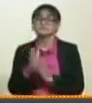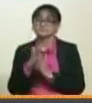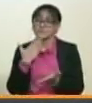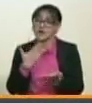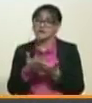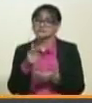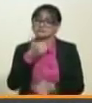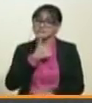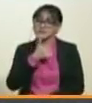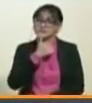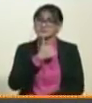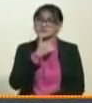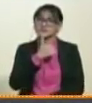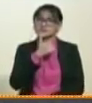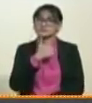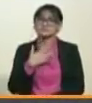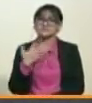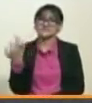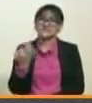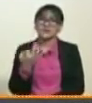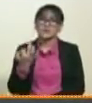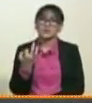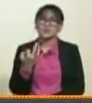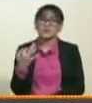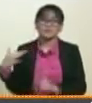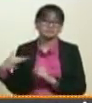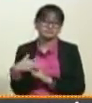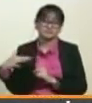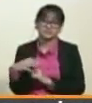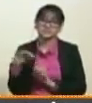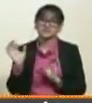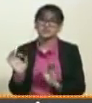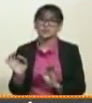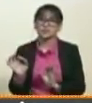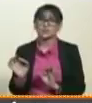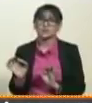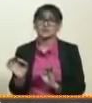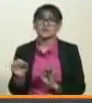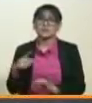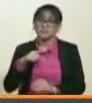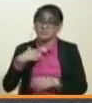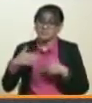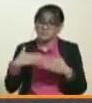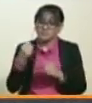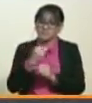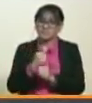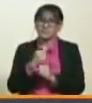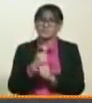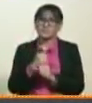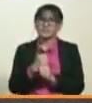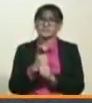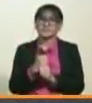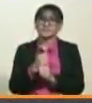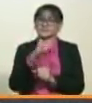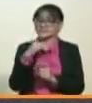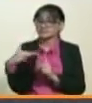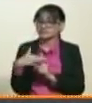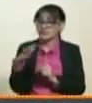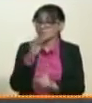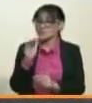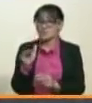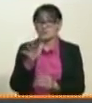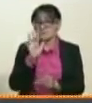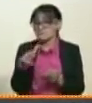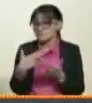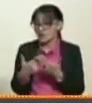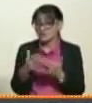tenido y van y les puedo asegurar que van a seguir los ataques pero nosotros estamos trabajando si no hay más sabotaje si no hay más